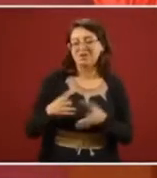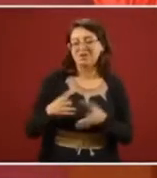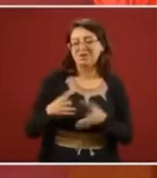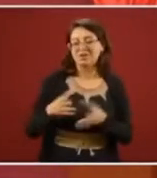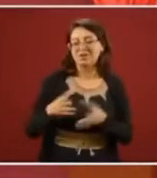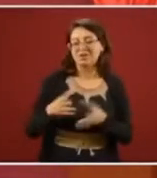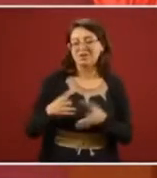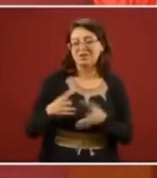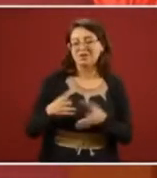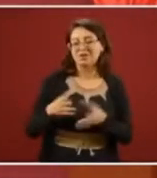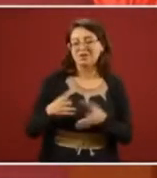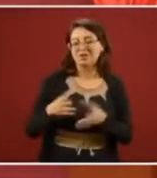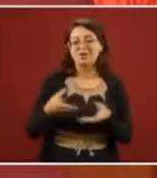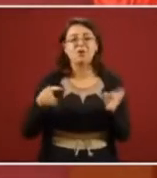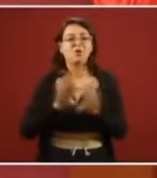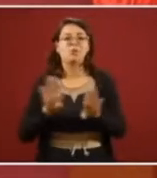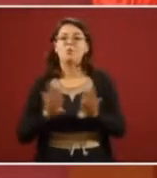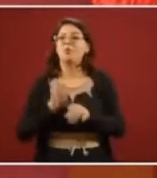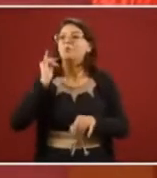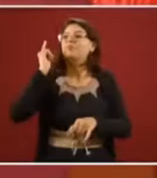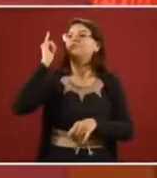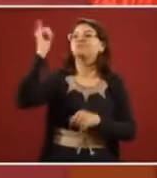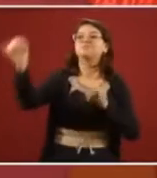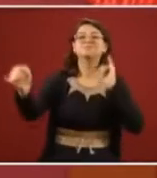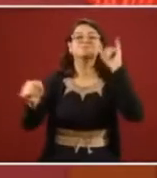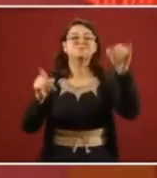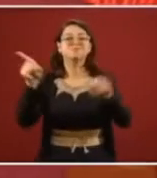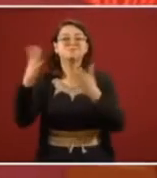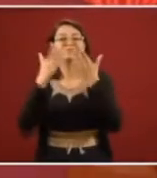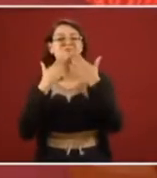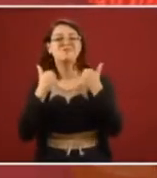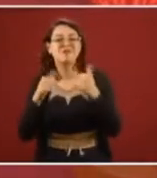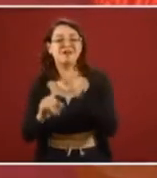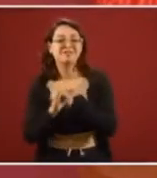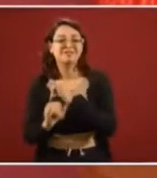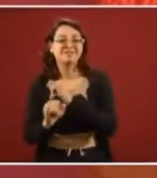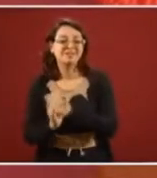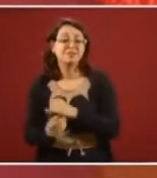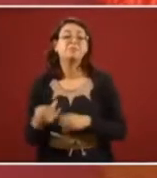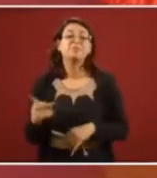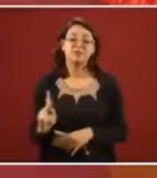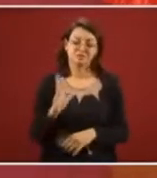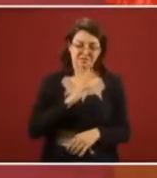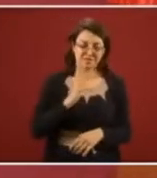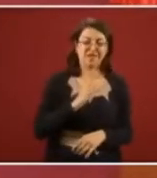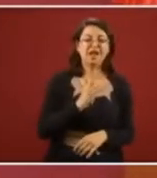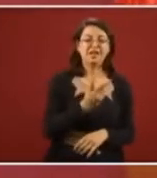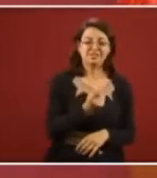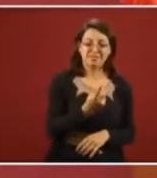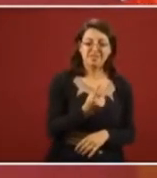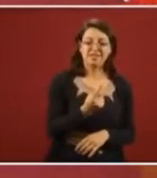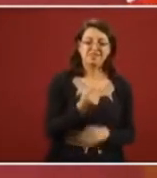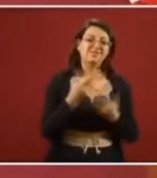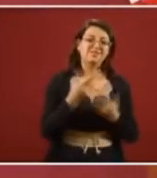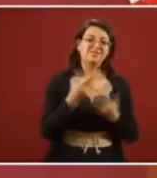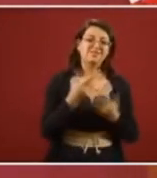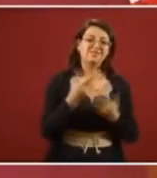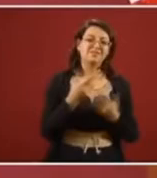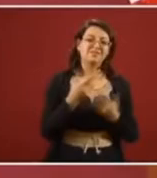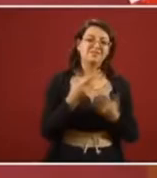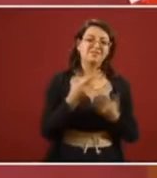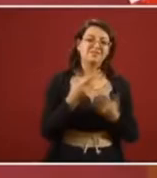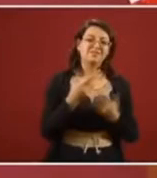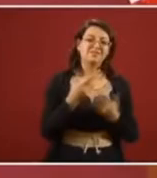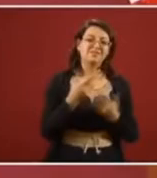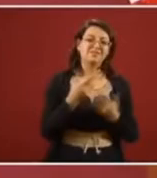letters no ven a nacer y si hay televisión abierta en